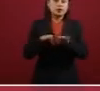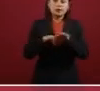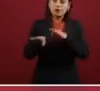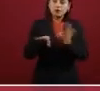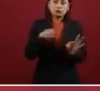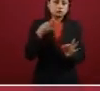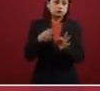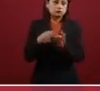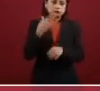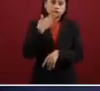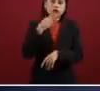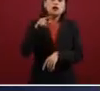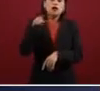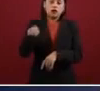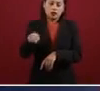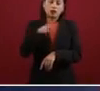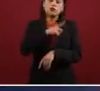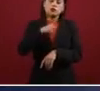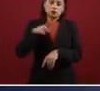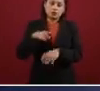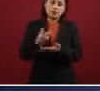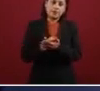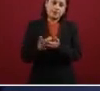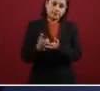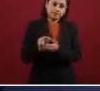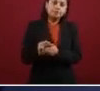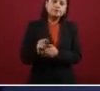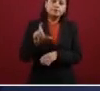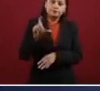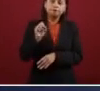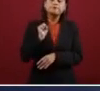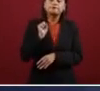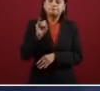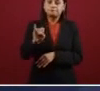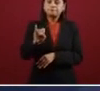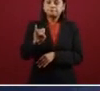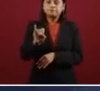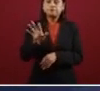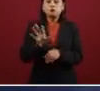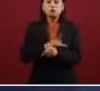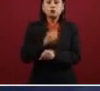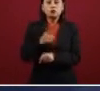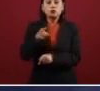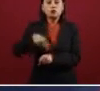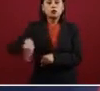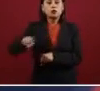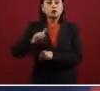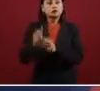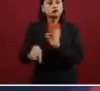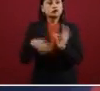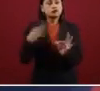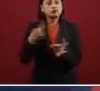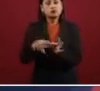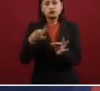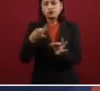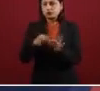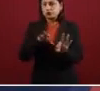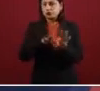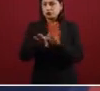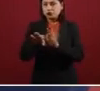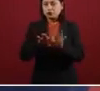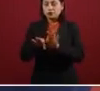incremento porque se han portado muy bien, sobre todo